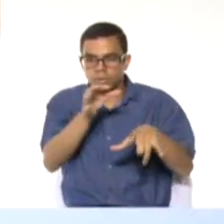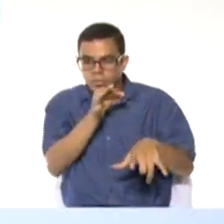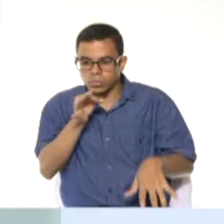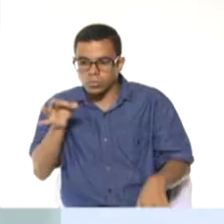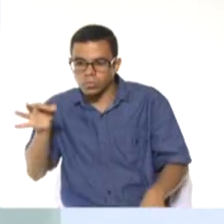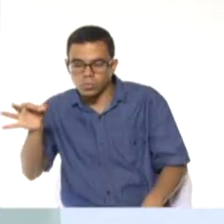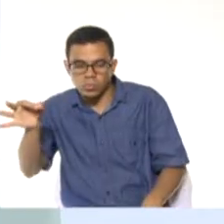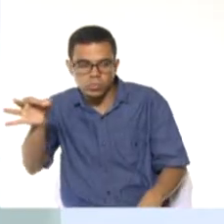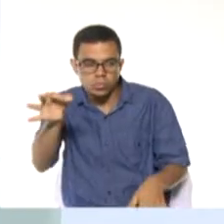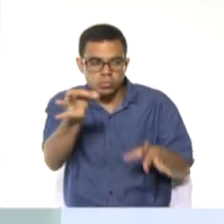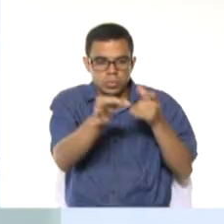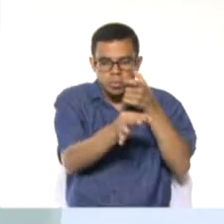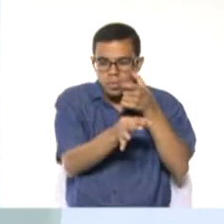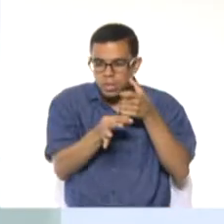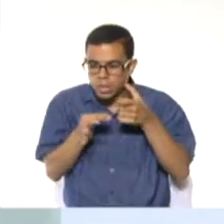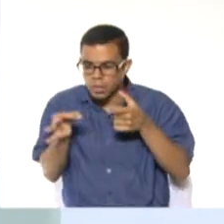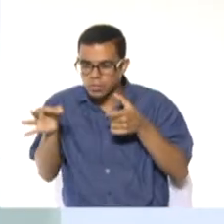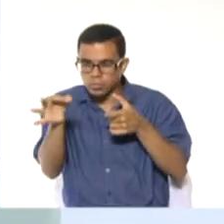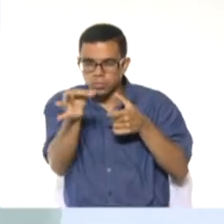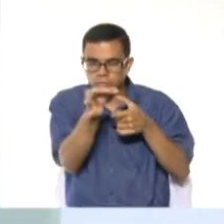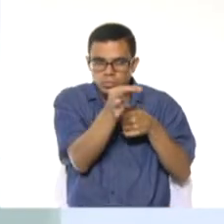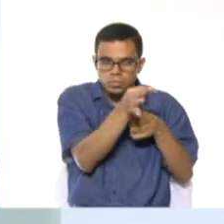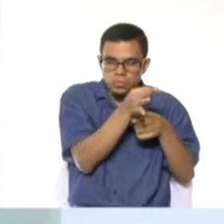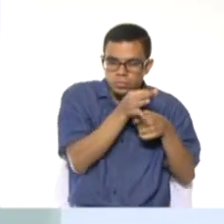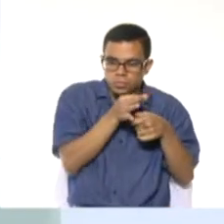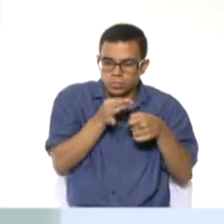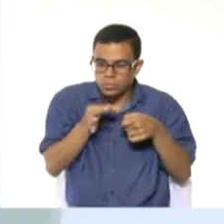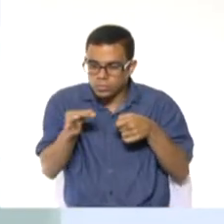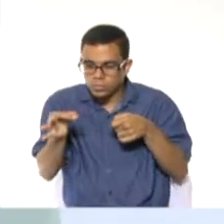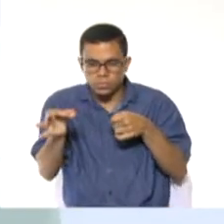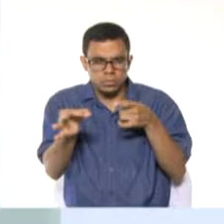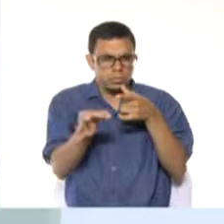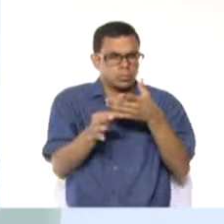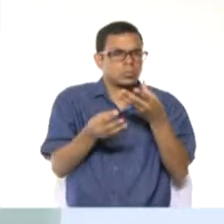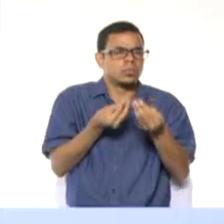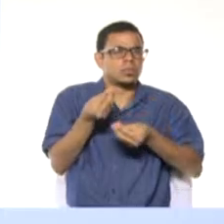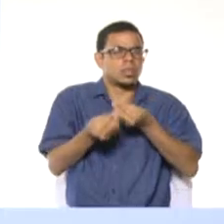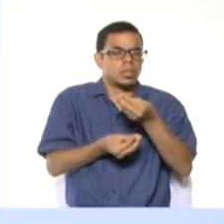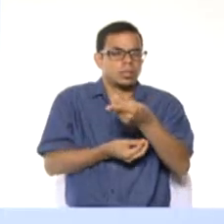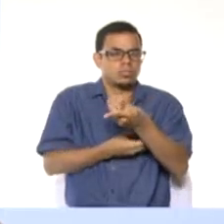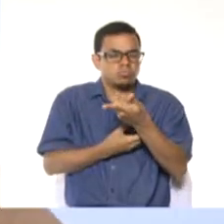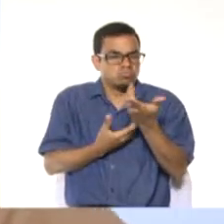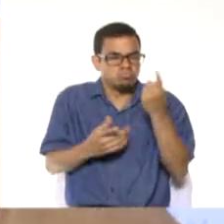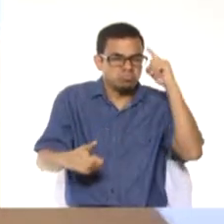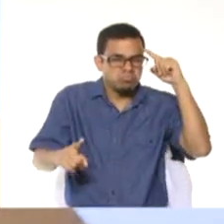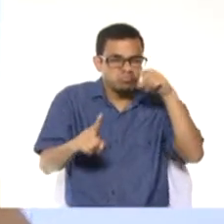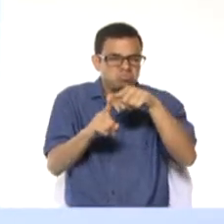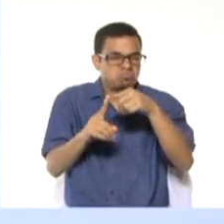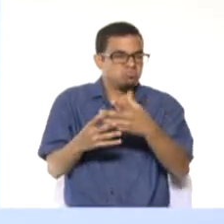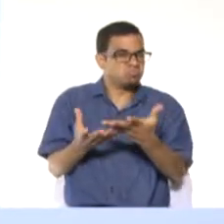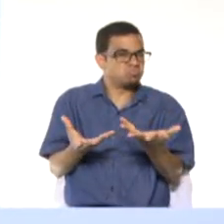arado. ¿Qué va a monitorear dicho equipo, dicho